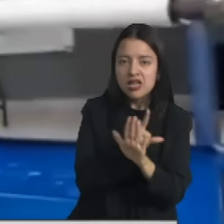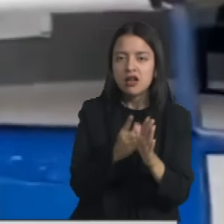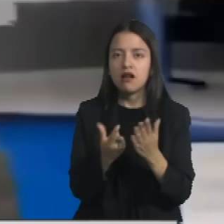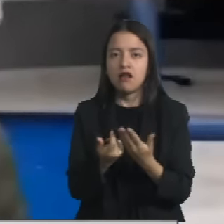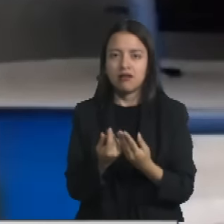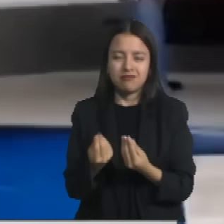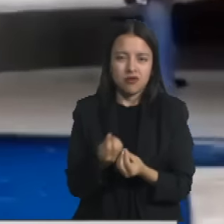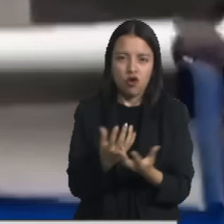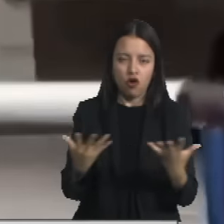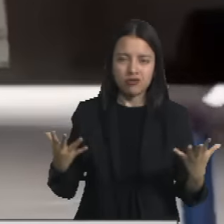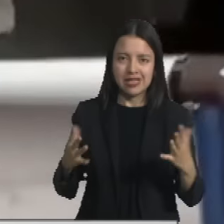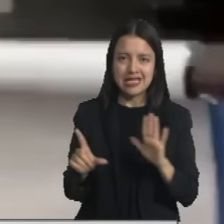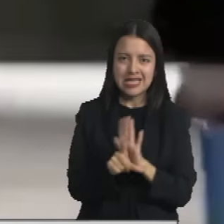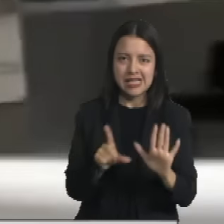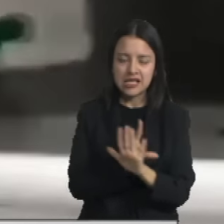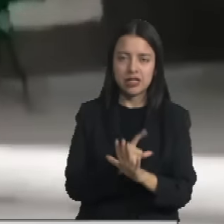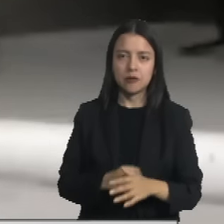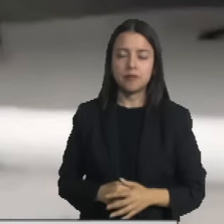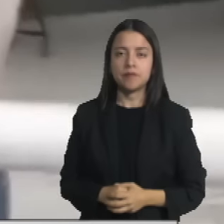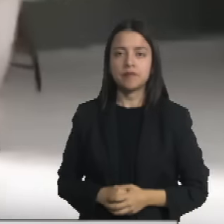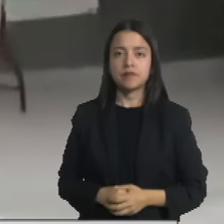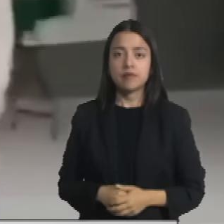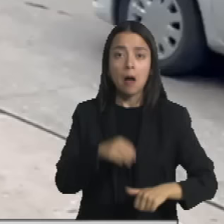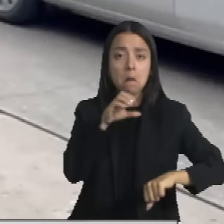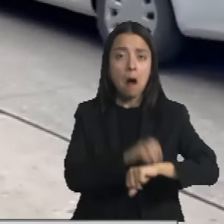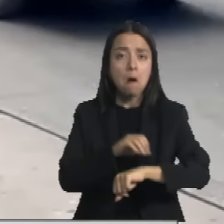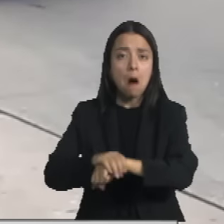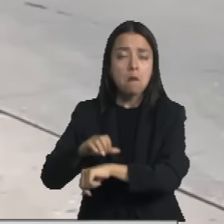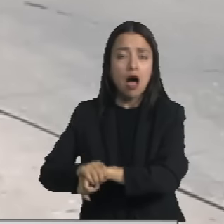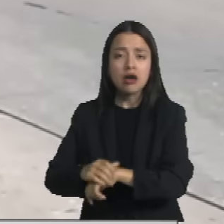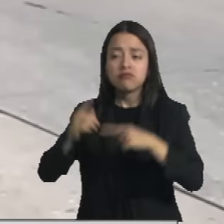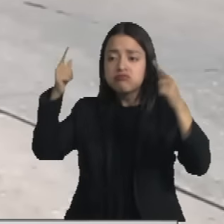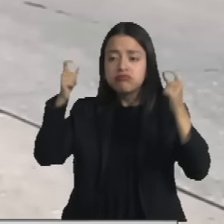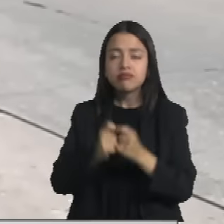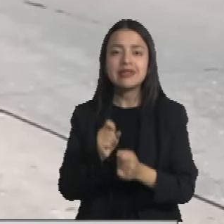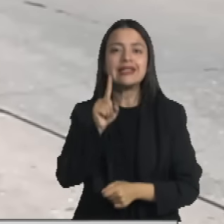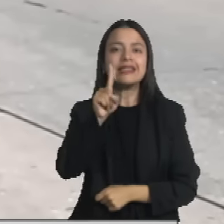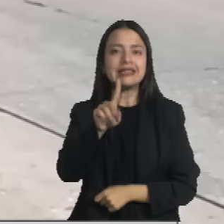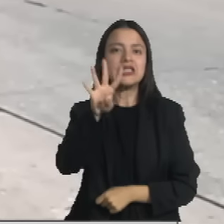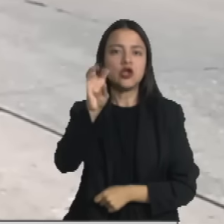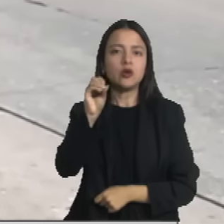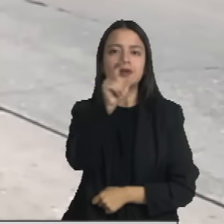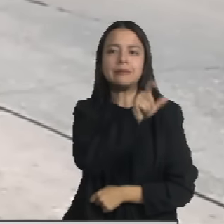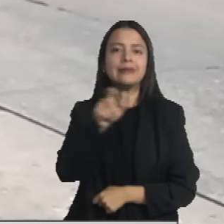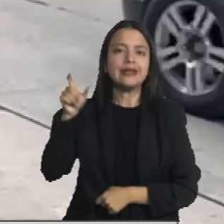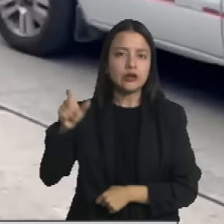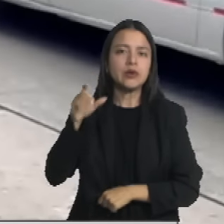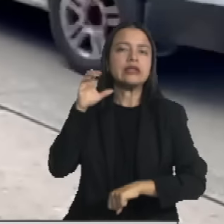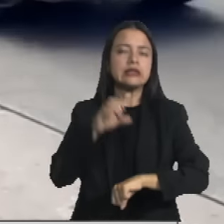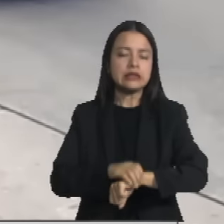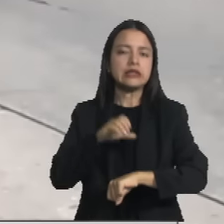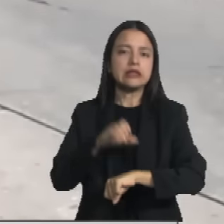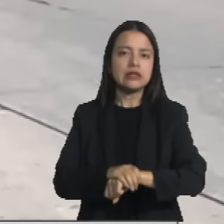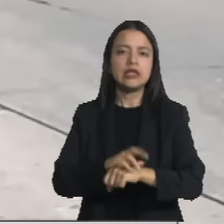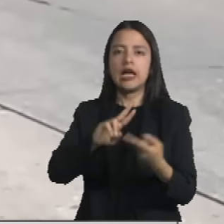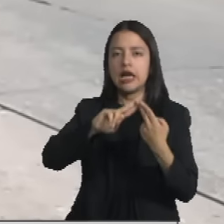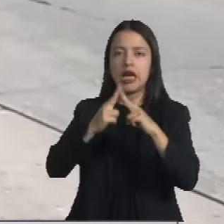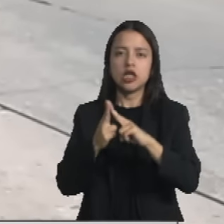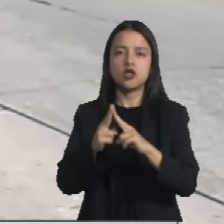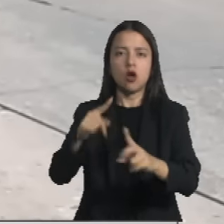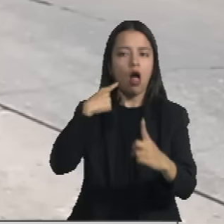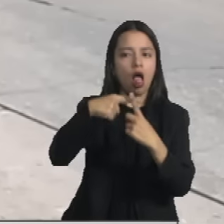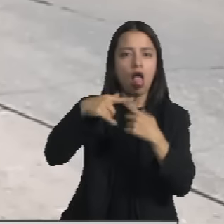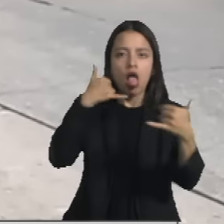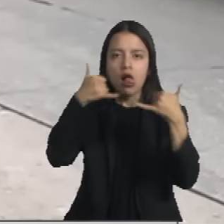de fuego. Con estas capturas ya son 190 las personas capturadas en el área metropolitana de Barranquilla en delitos relacionados con la